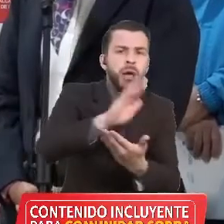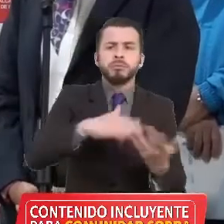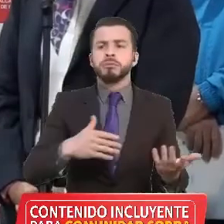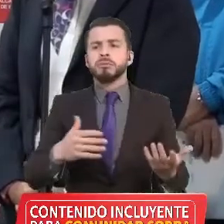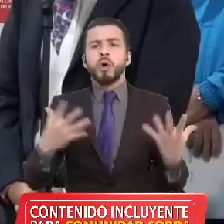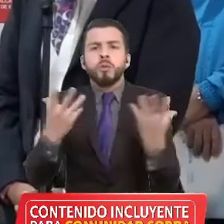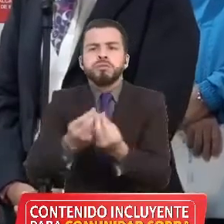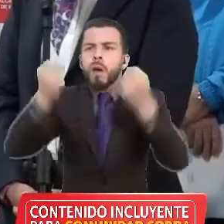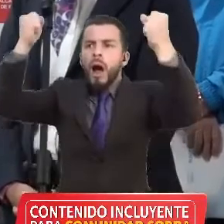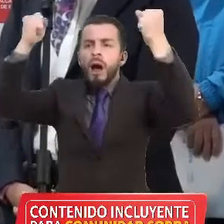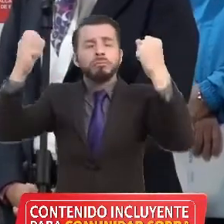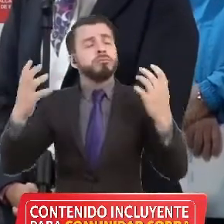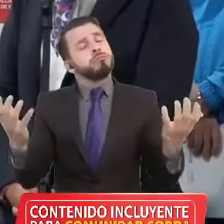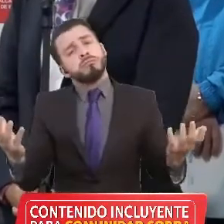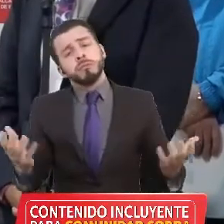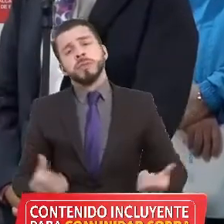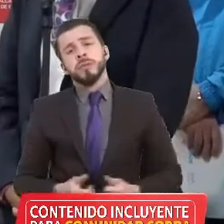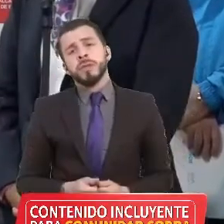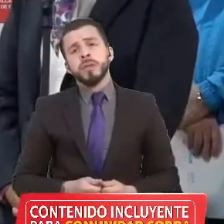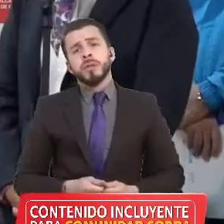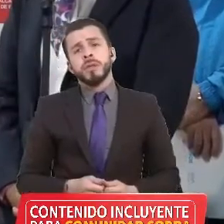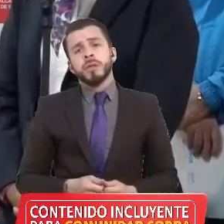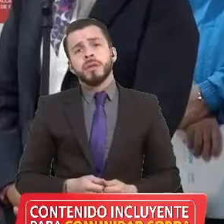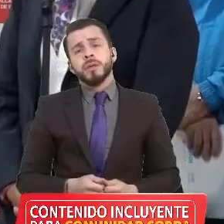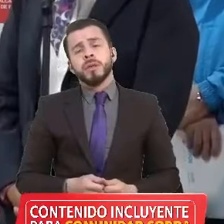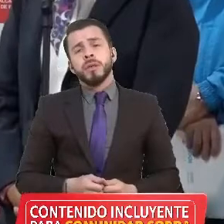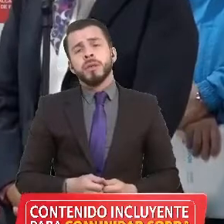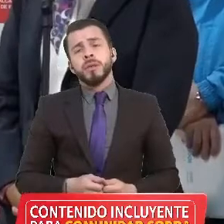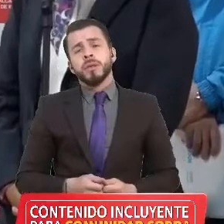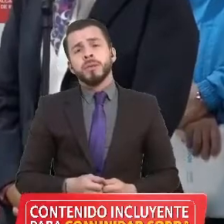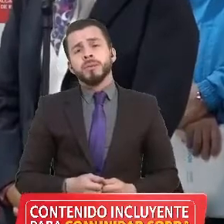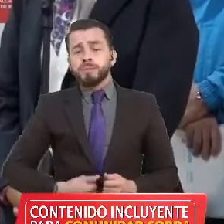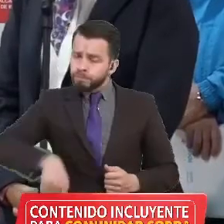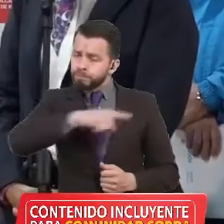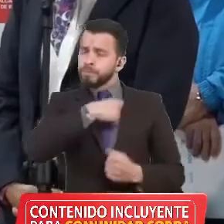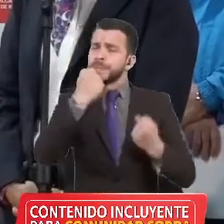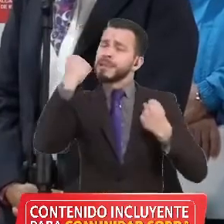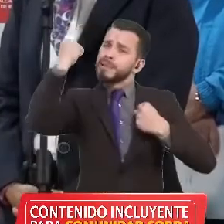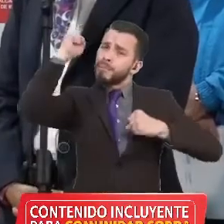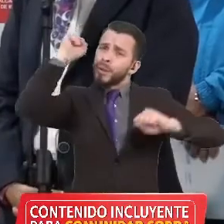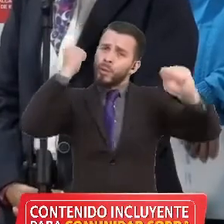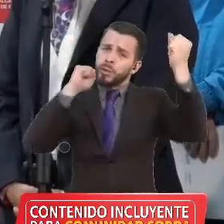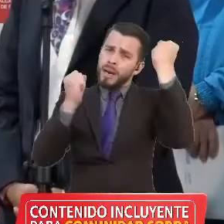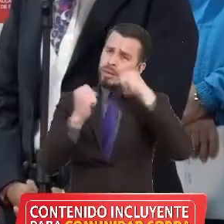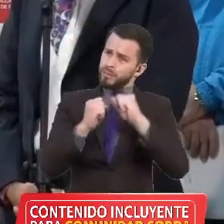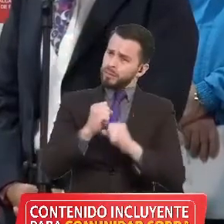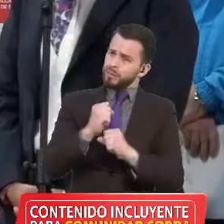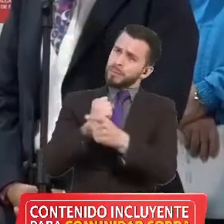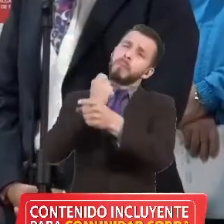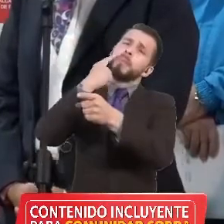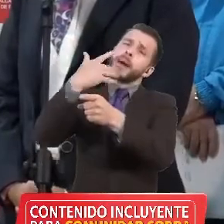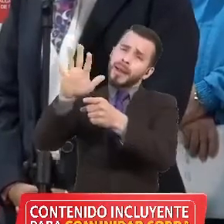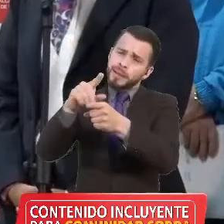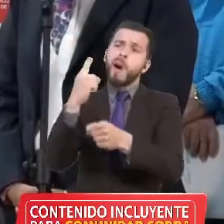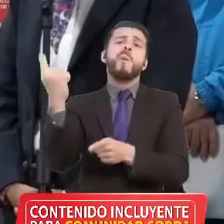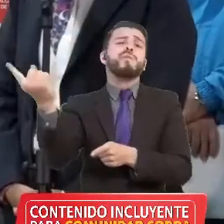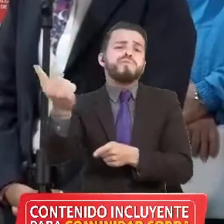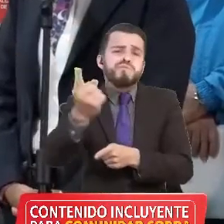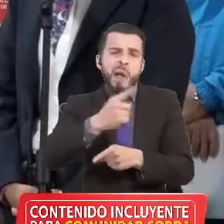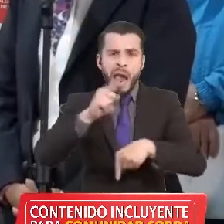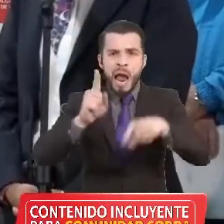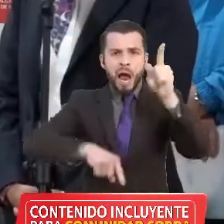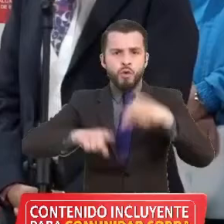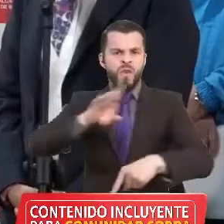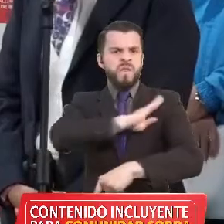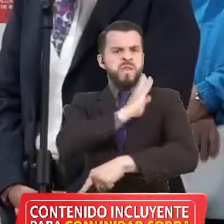nos preocupan también los excesos de uso de la fuerza y las presuntas violaciones que se han visto en